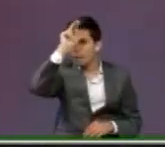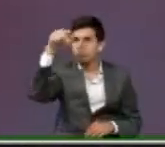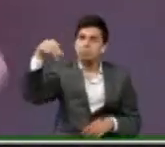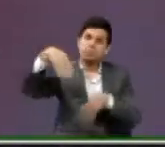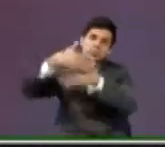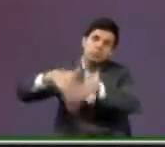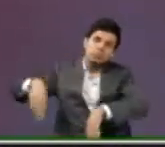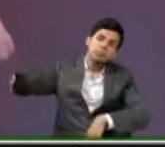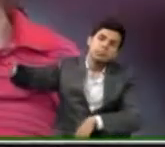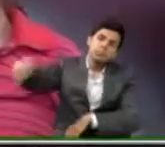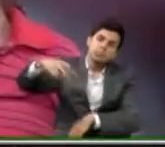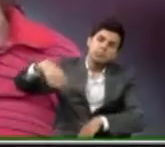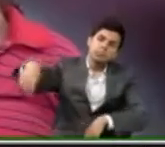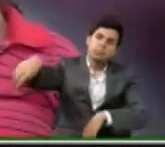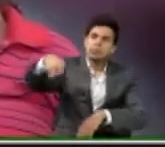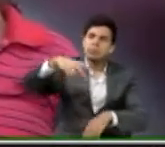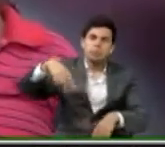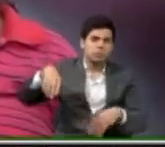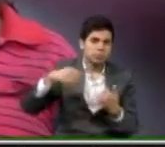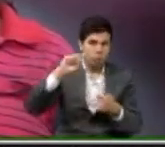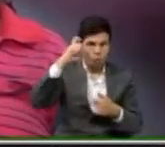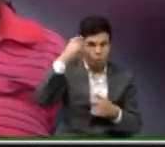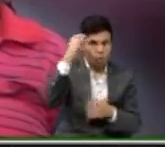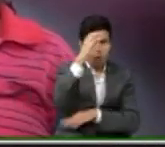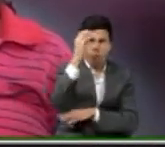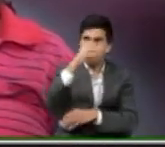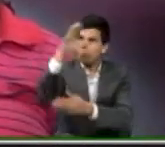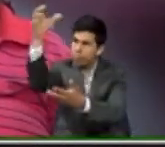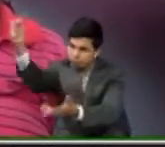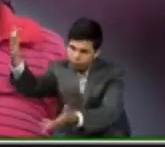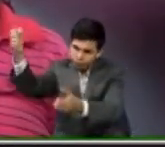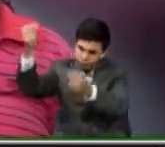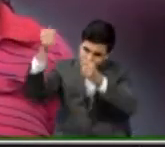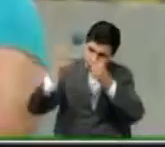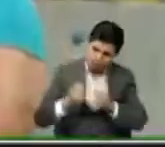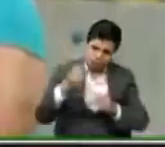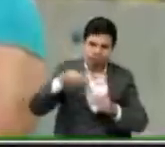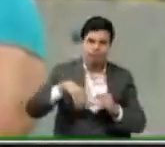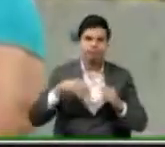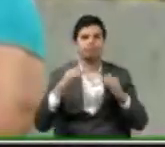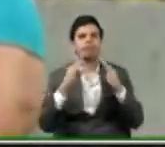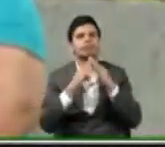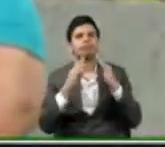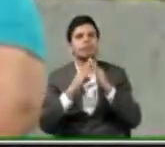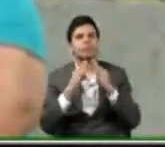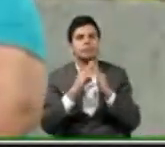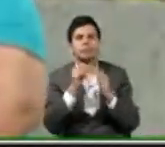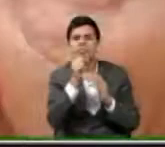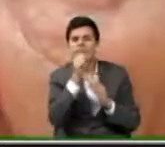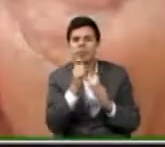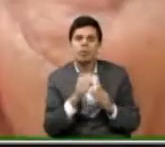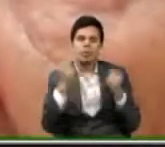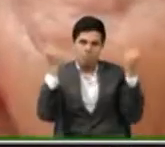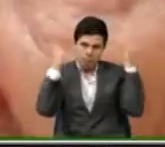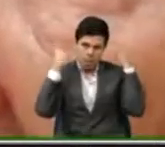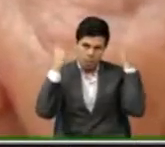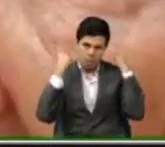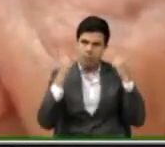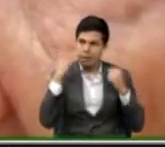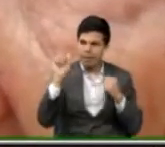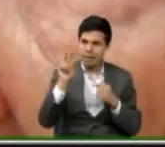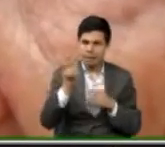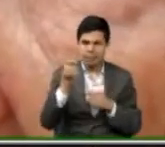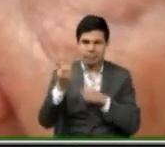por las calles del país inca recibió apoyo humanitario en el lugar geriátrico Virgen del Carmen se logró establecer que la mujer de 78 años